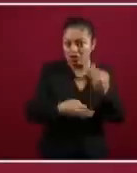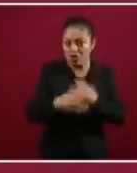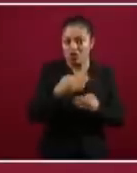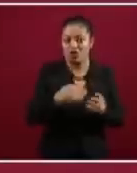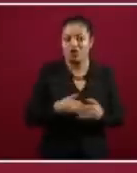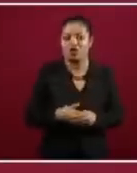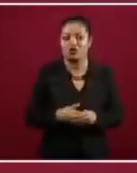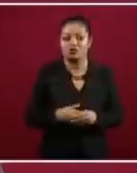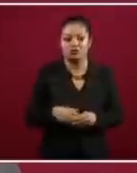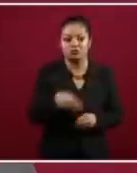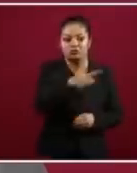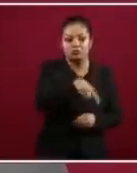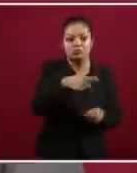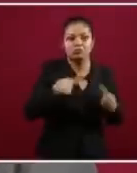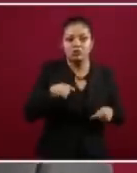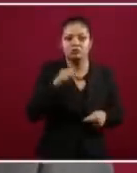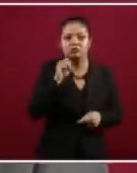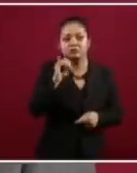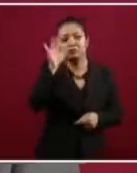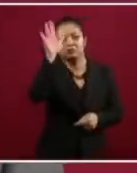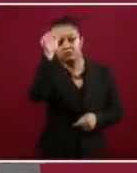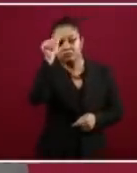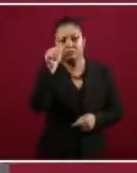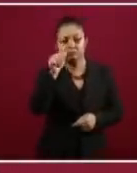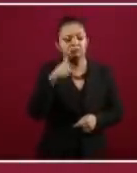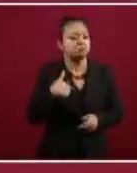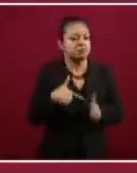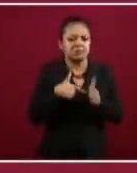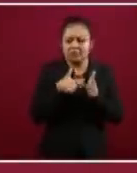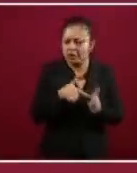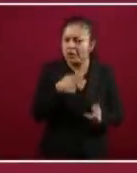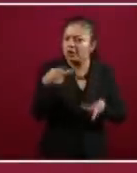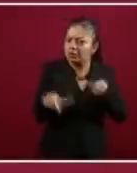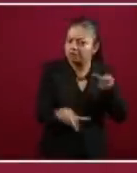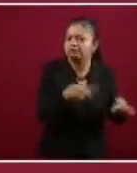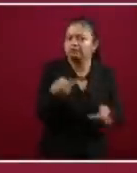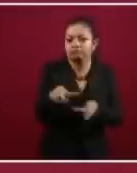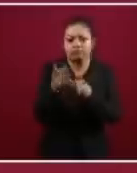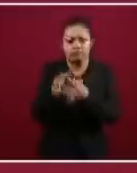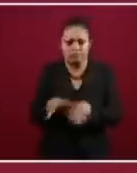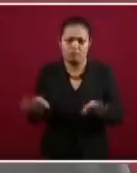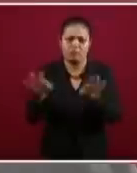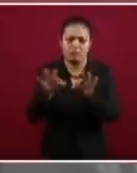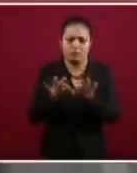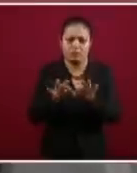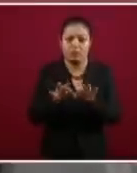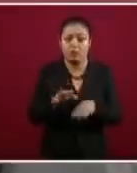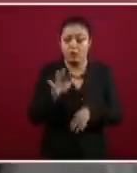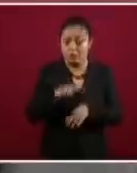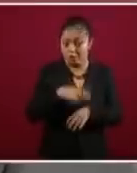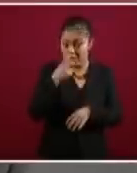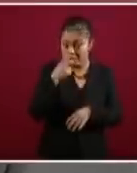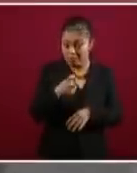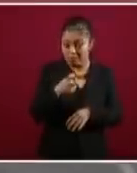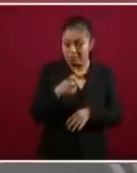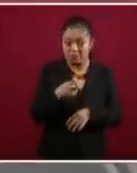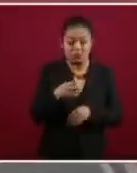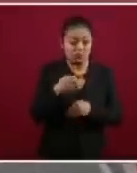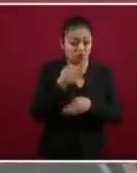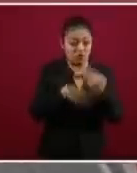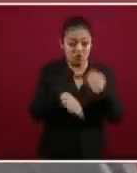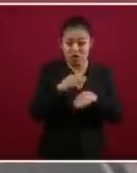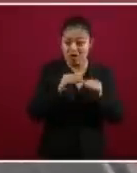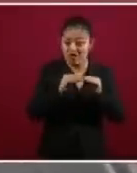los interesados, y lo vamos a seguir haciendo. Por eso toda esta información